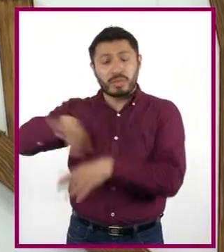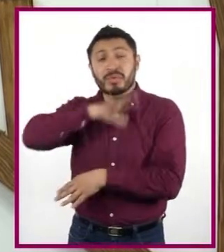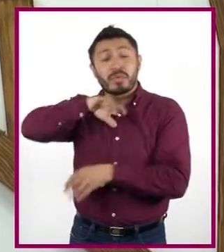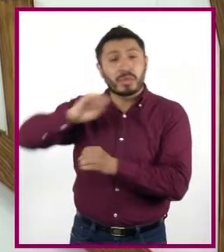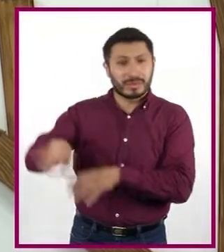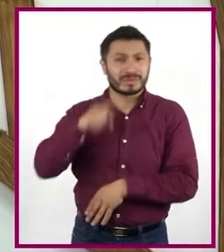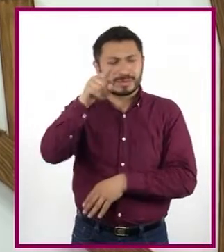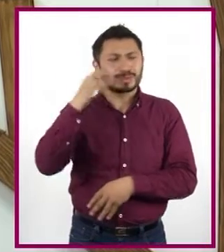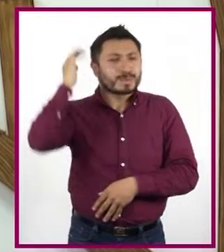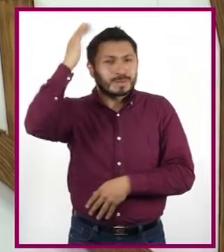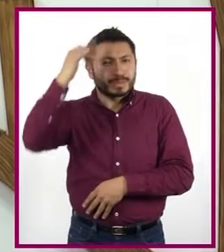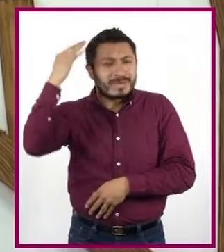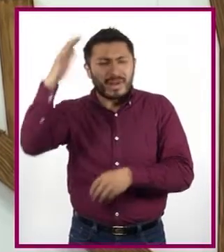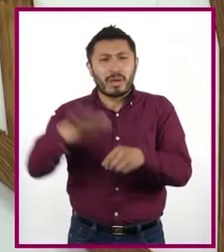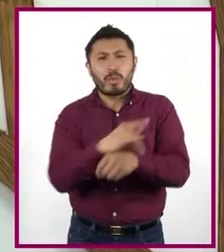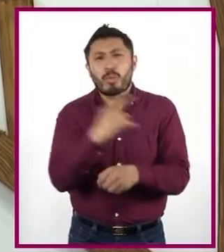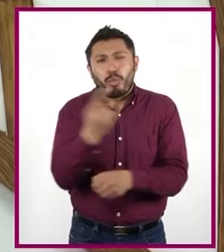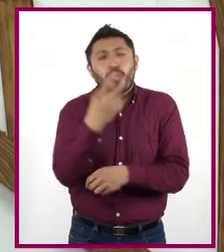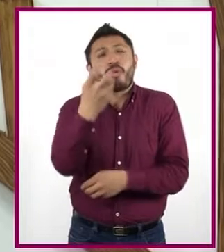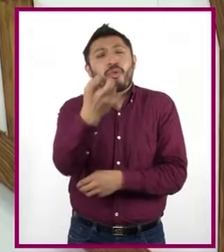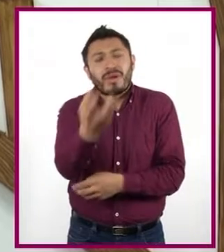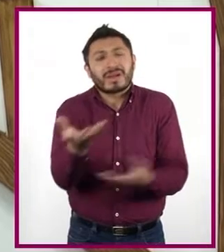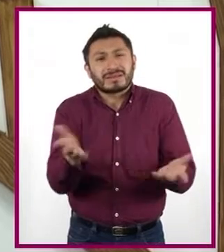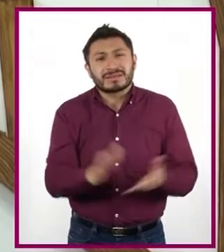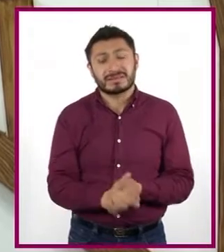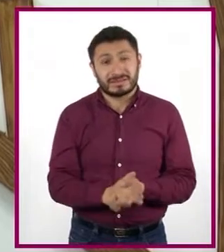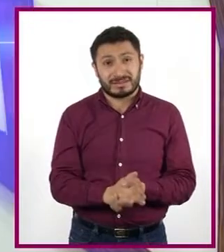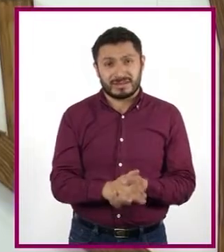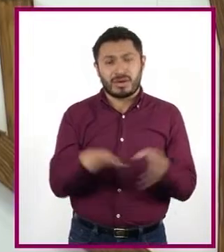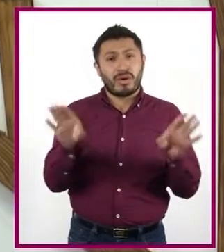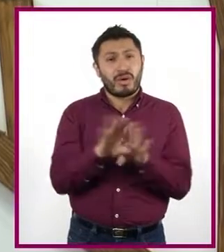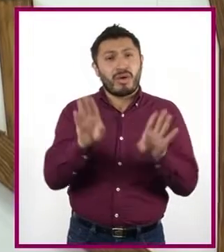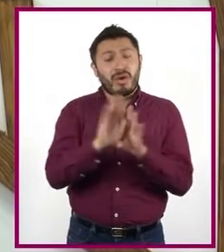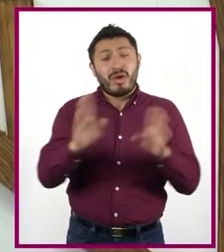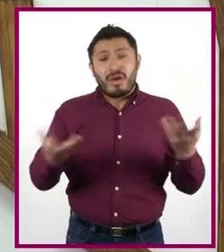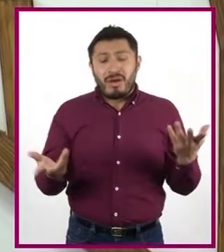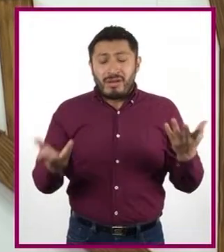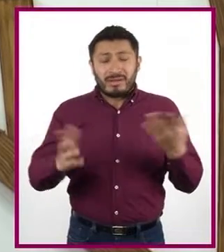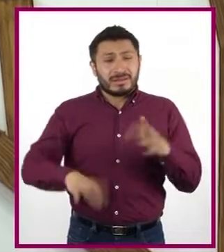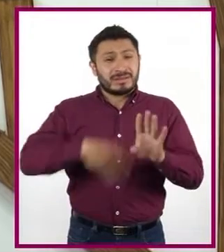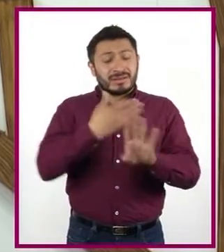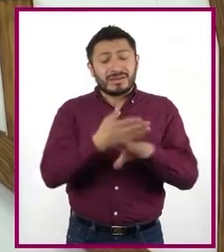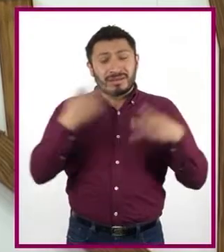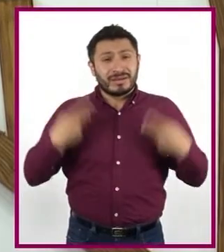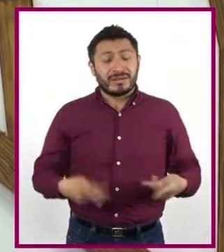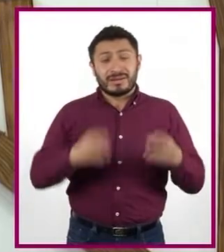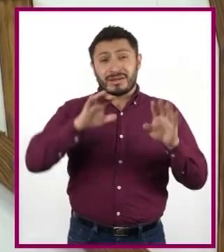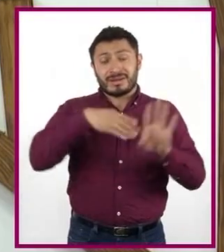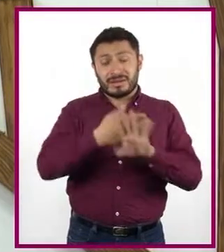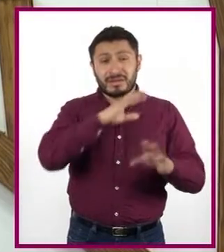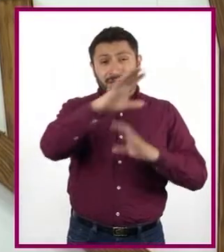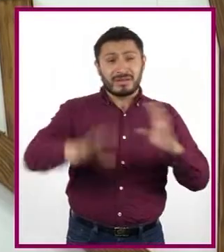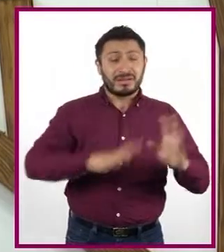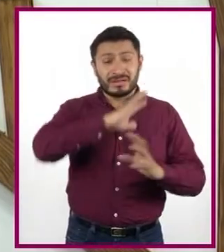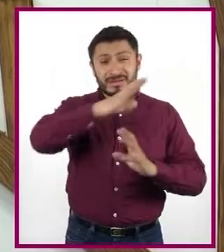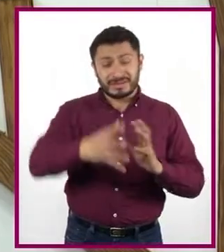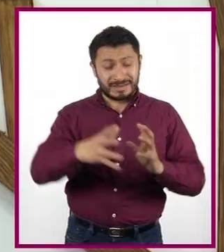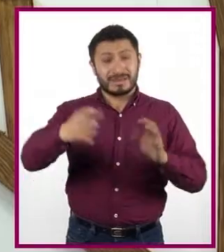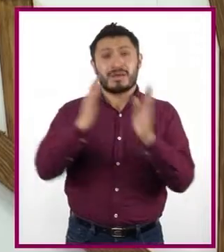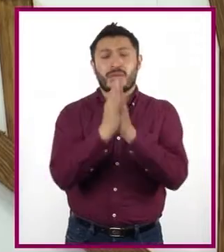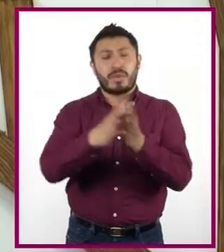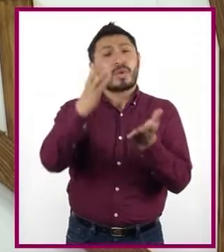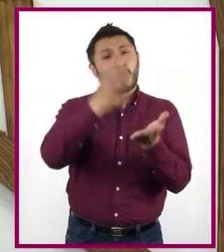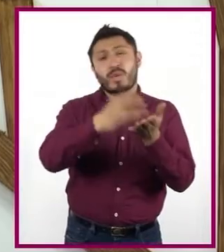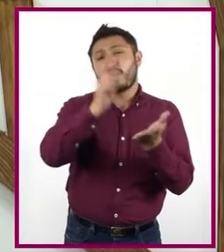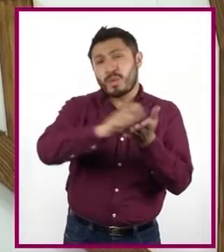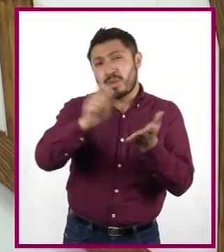reflexionen por qué sucede esta situación y cómo afecta a las personas y al ambiente. Por favor, anoten en sus